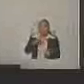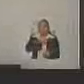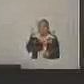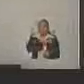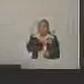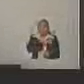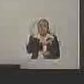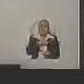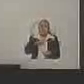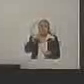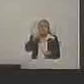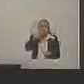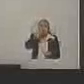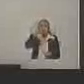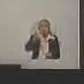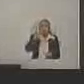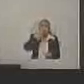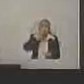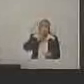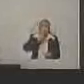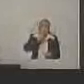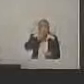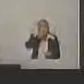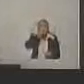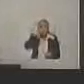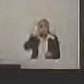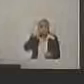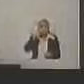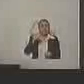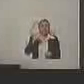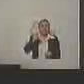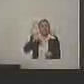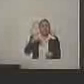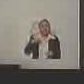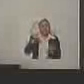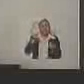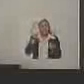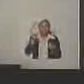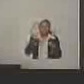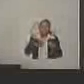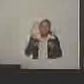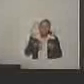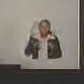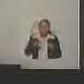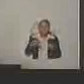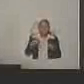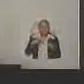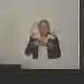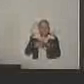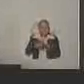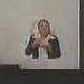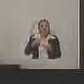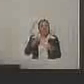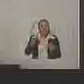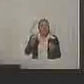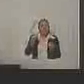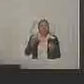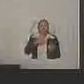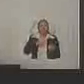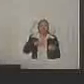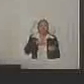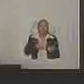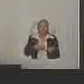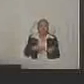mujeres de Benito Juárez que estamos en esa condición, curiosamente, somos muy luchonas, somos muy entronas, somos muy valientes,